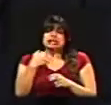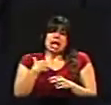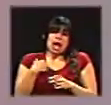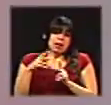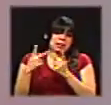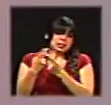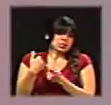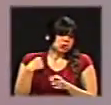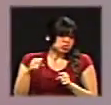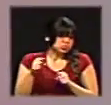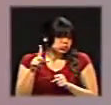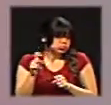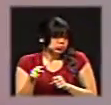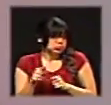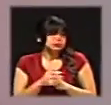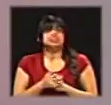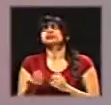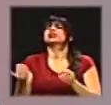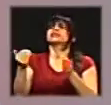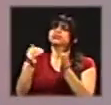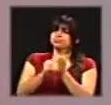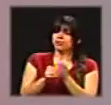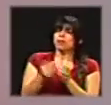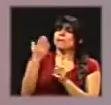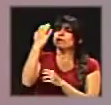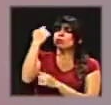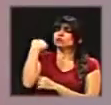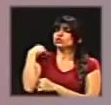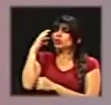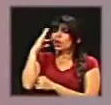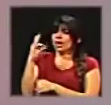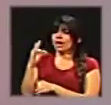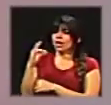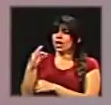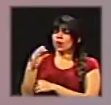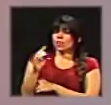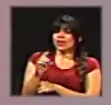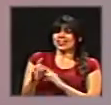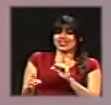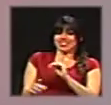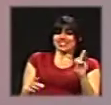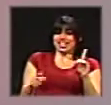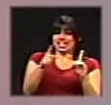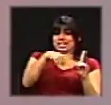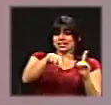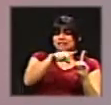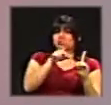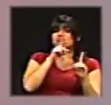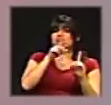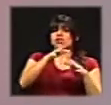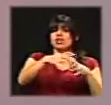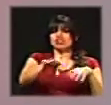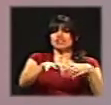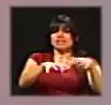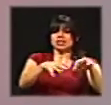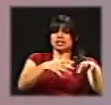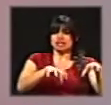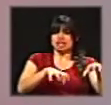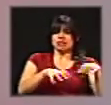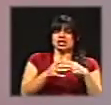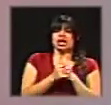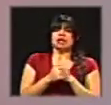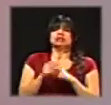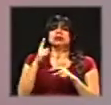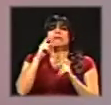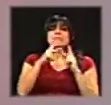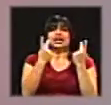perspectiva? Nuevamente, porque creo que la derecha, en términos reales, está dividida, ¿verdad? Está dividida entre el Partido de